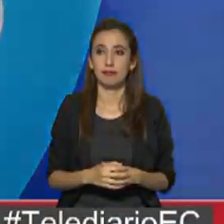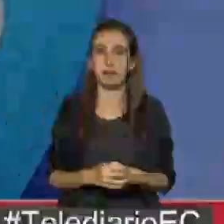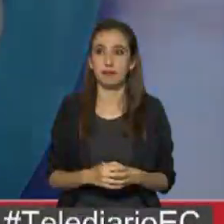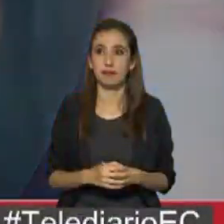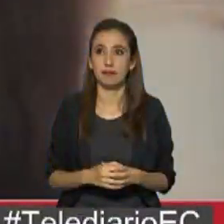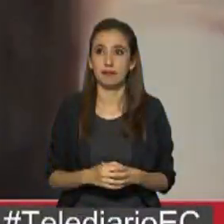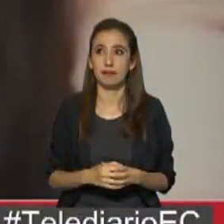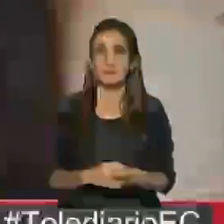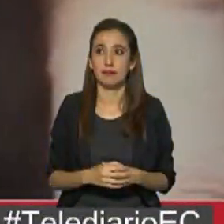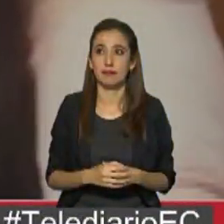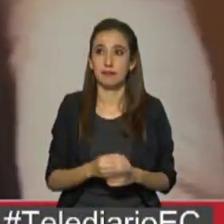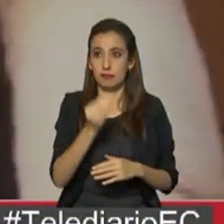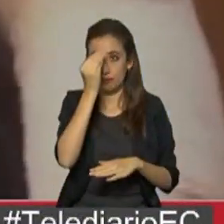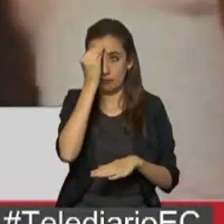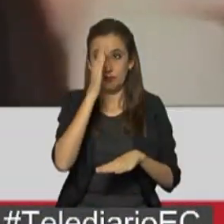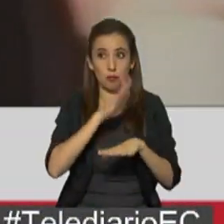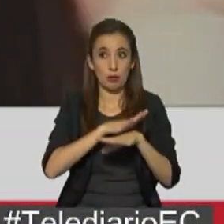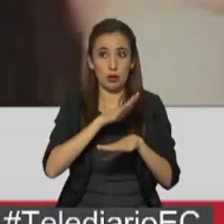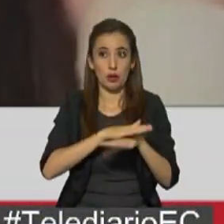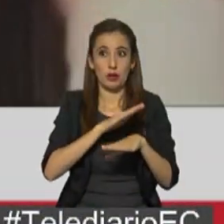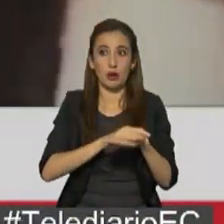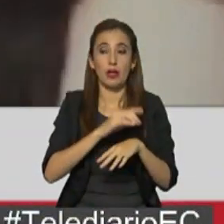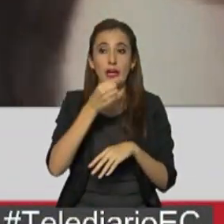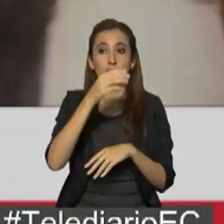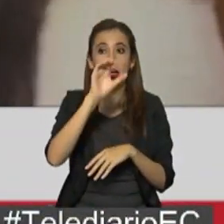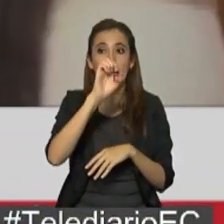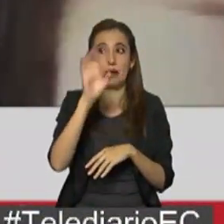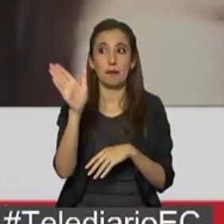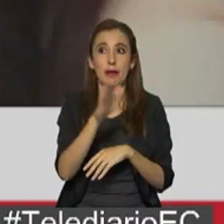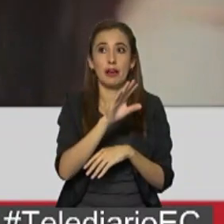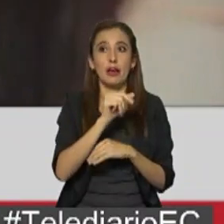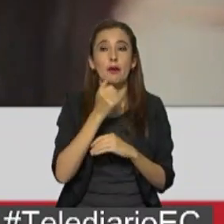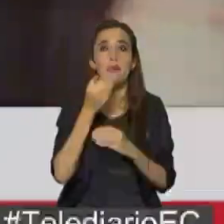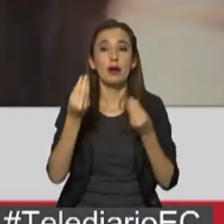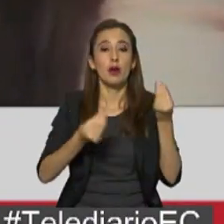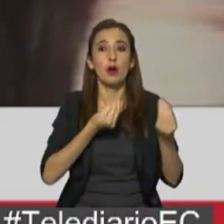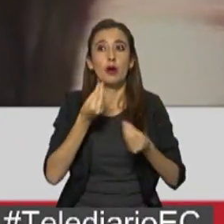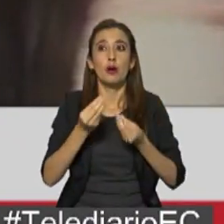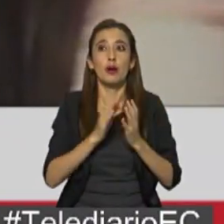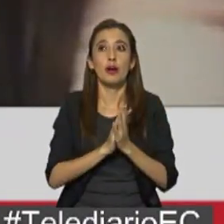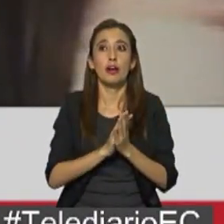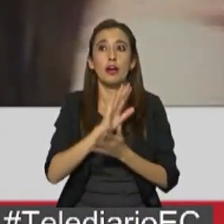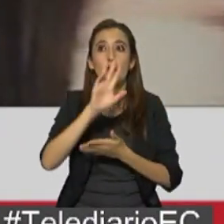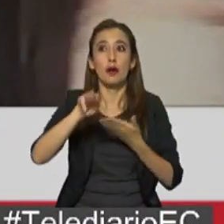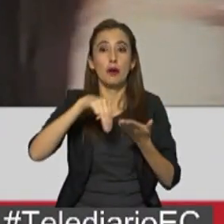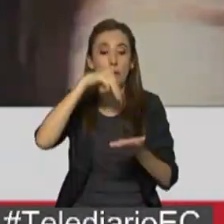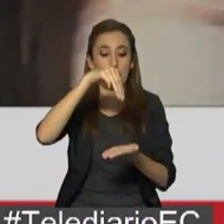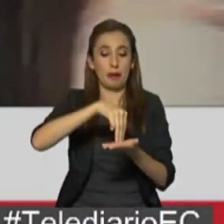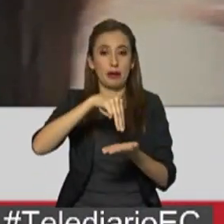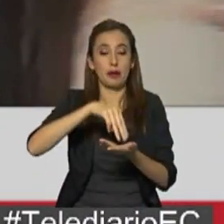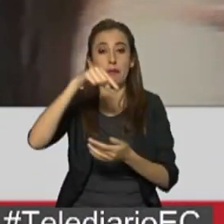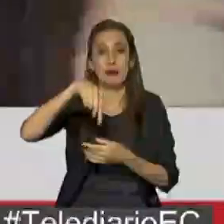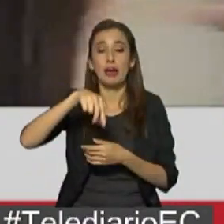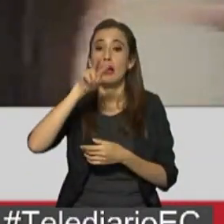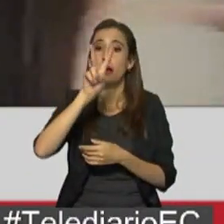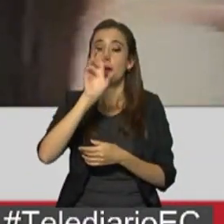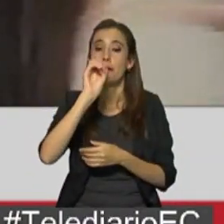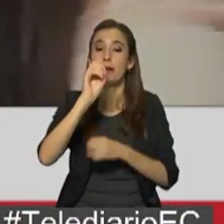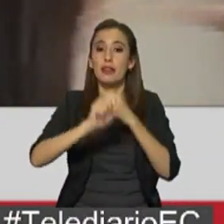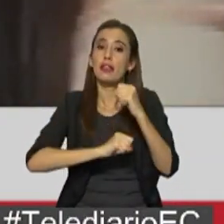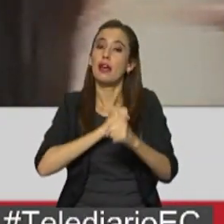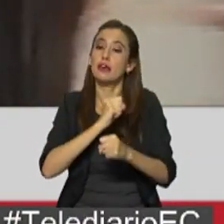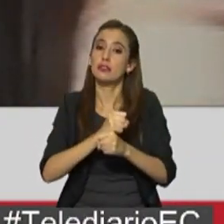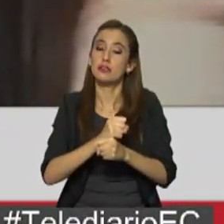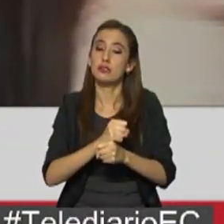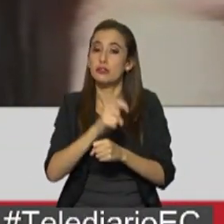buenas tardes nosotras somos el mal olor y gabriel alone somos de el carmen manabí llevamos 20 años viviendo en madrid